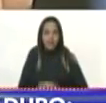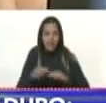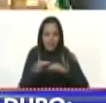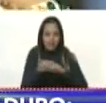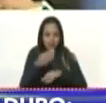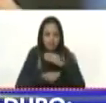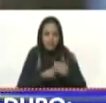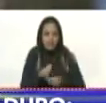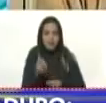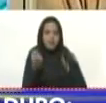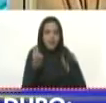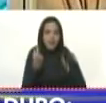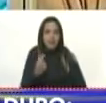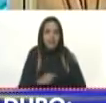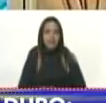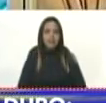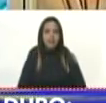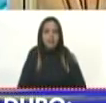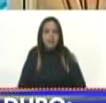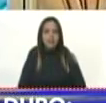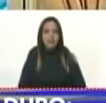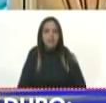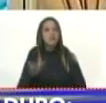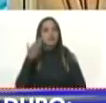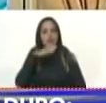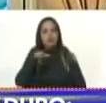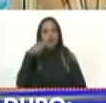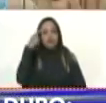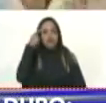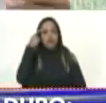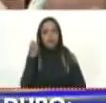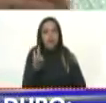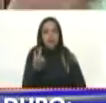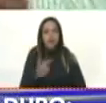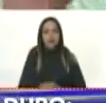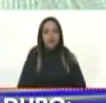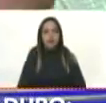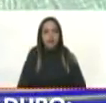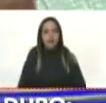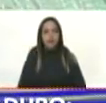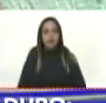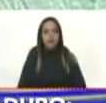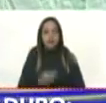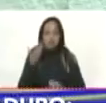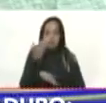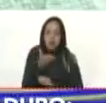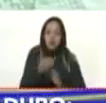falta. Todos sabemos lo que nos falta. Vamos por más.